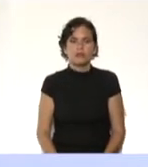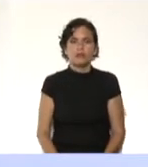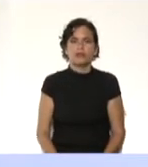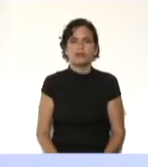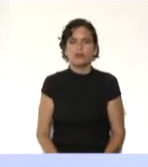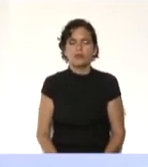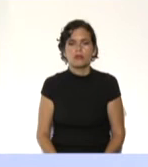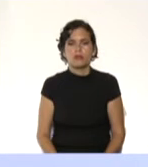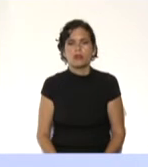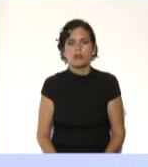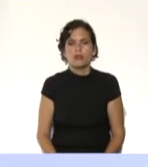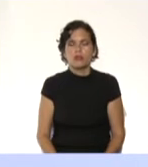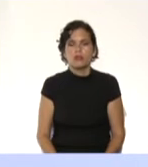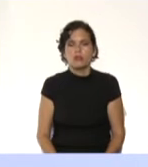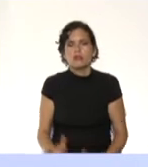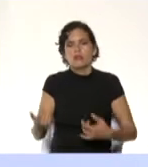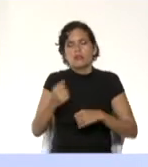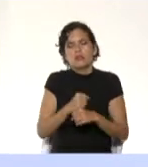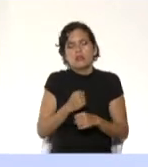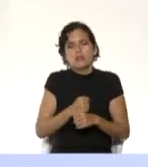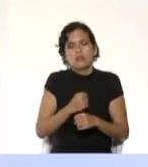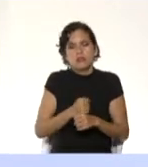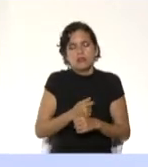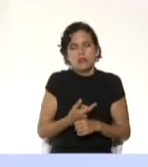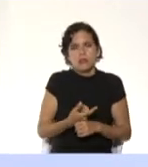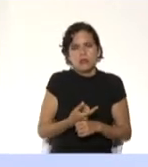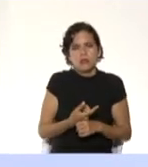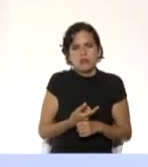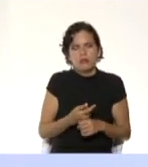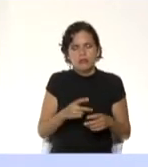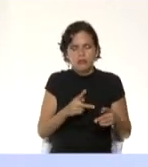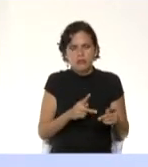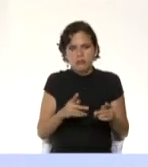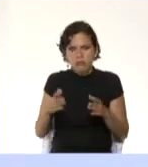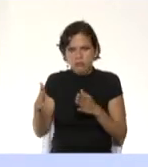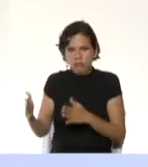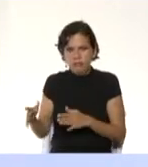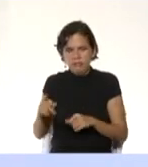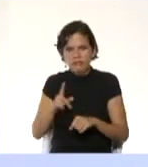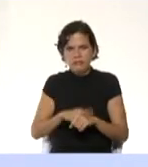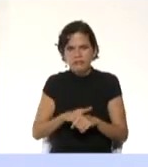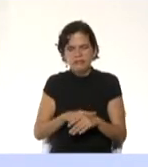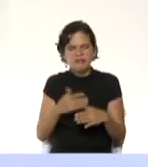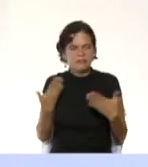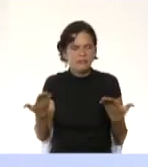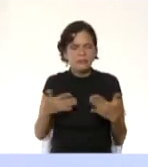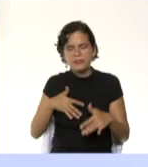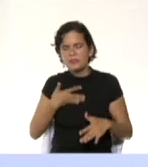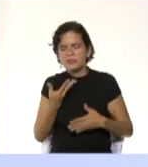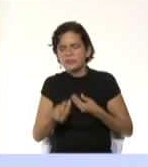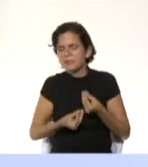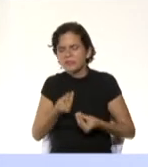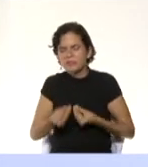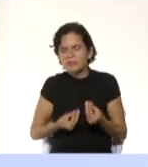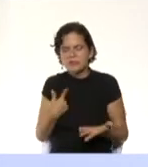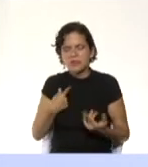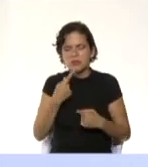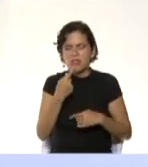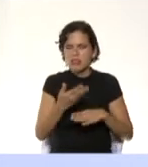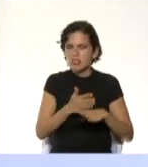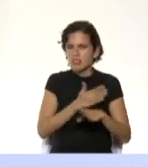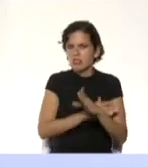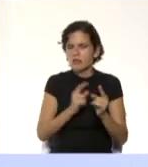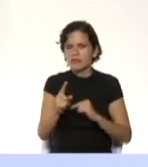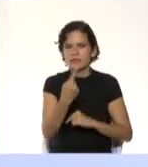que es la planificación del tiempo. ¿Qué podemos hacer allí? Como les decía antes, lo primero que debemos hacer es planificar nuestro